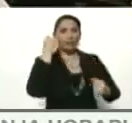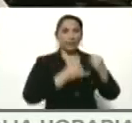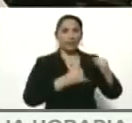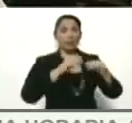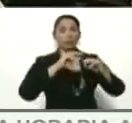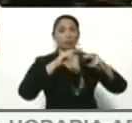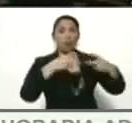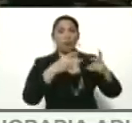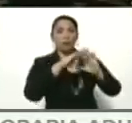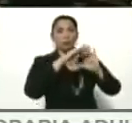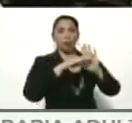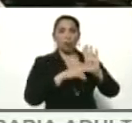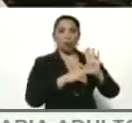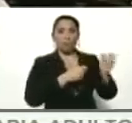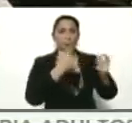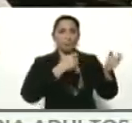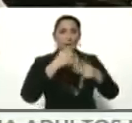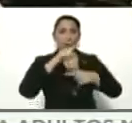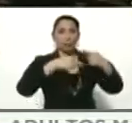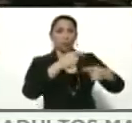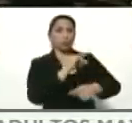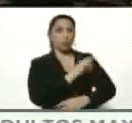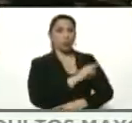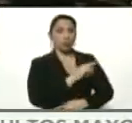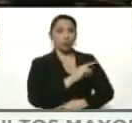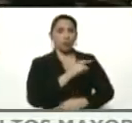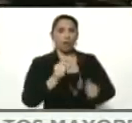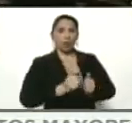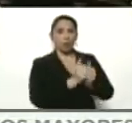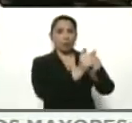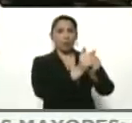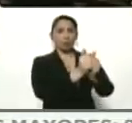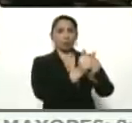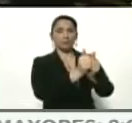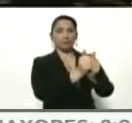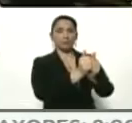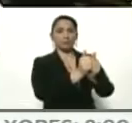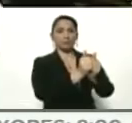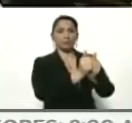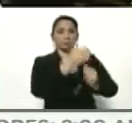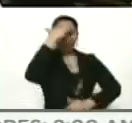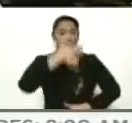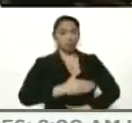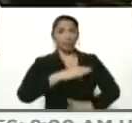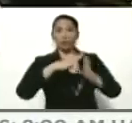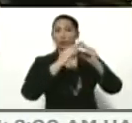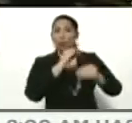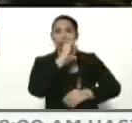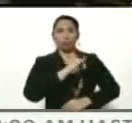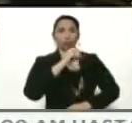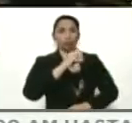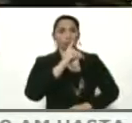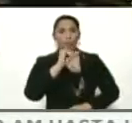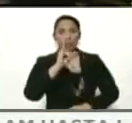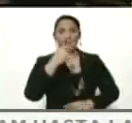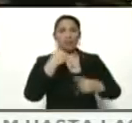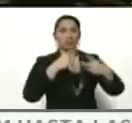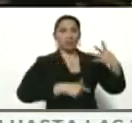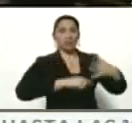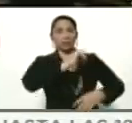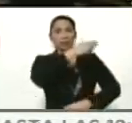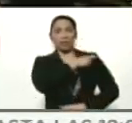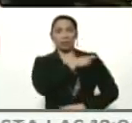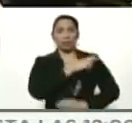norma que va a distribuirse ya el próximo lunes en compañía del CEO, todos los comandantes de SODI, con los directores y